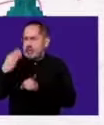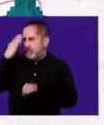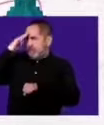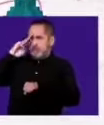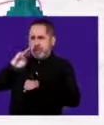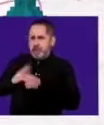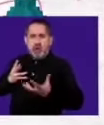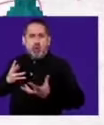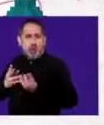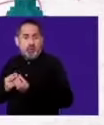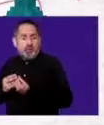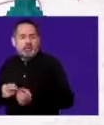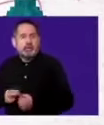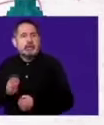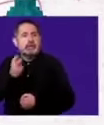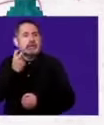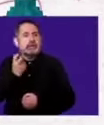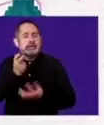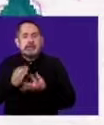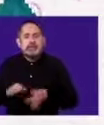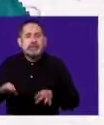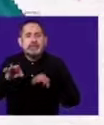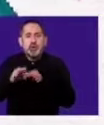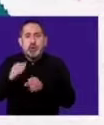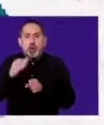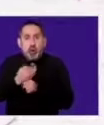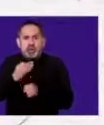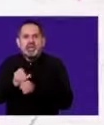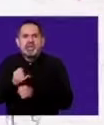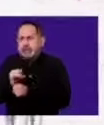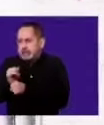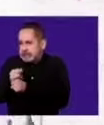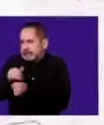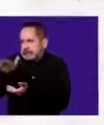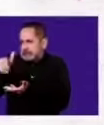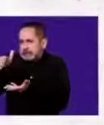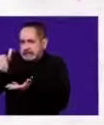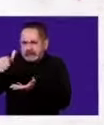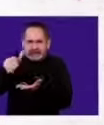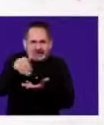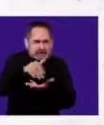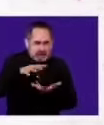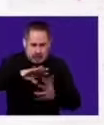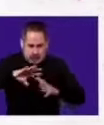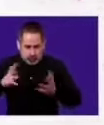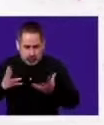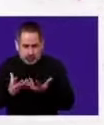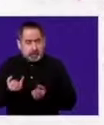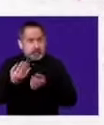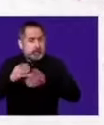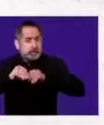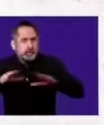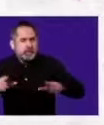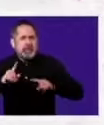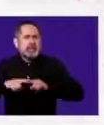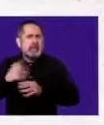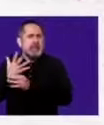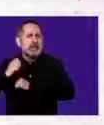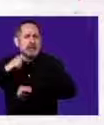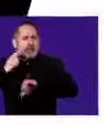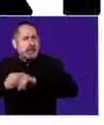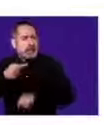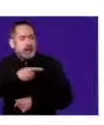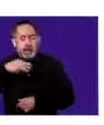tenemos todas las personas. Por eso, cobra relevancia la labor de compilación, organización y difusión